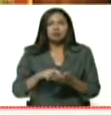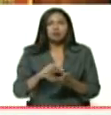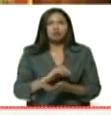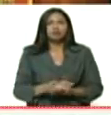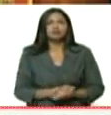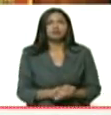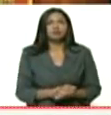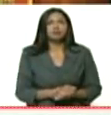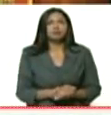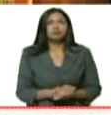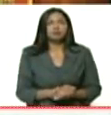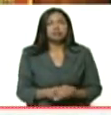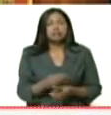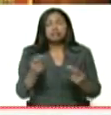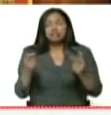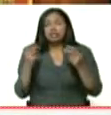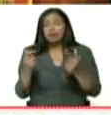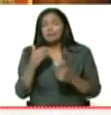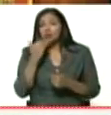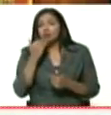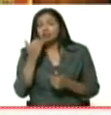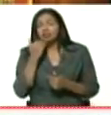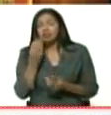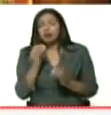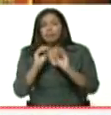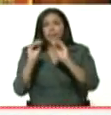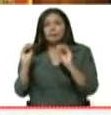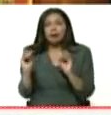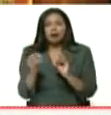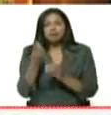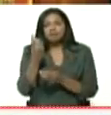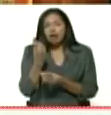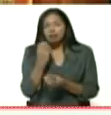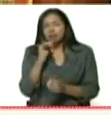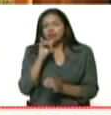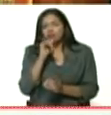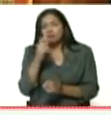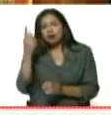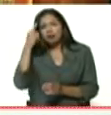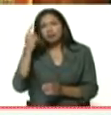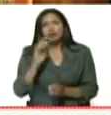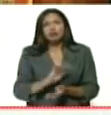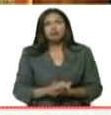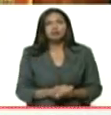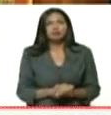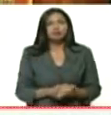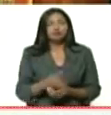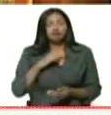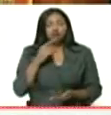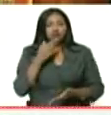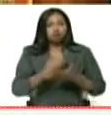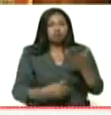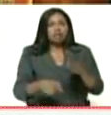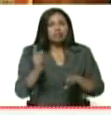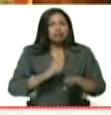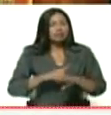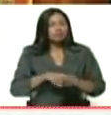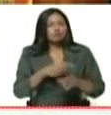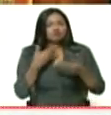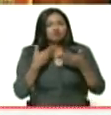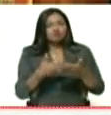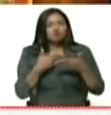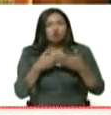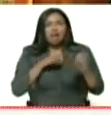Nacional muy próximas a ser convocadas. Le hemos dedicado bastante tiempo a